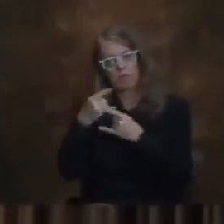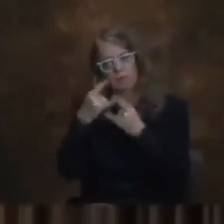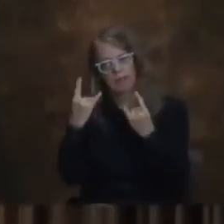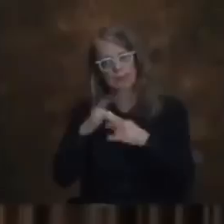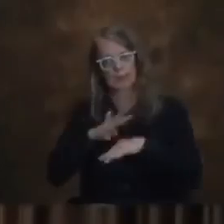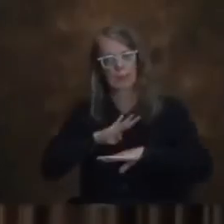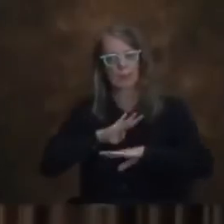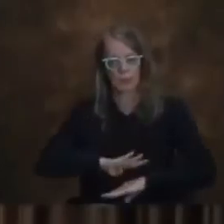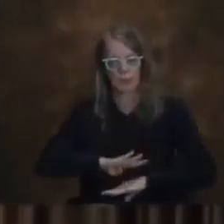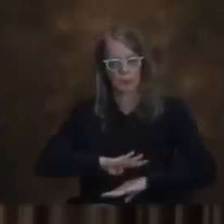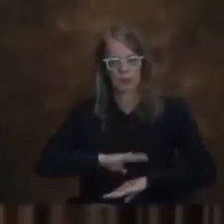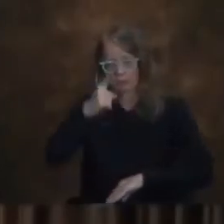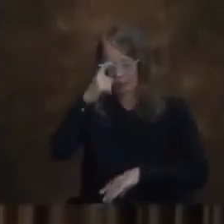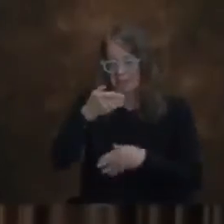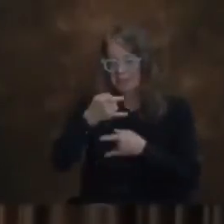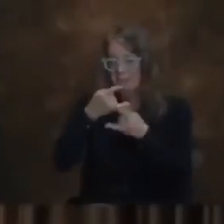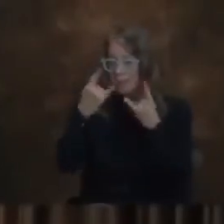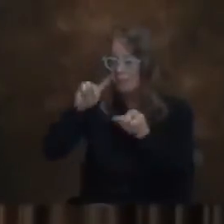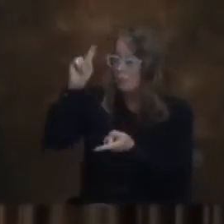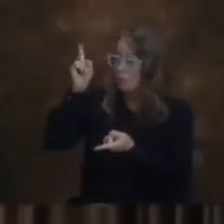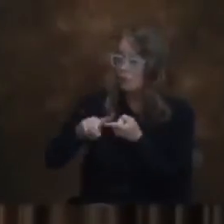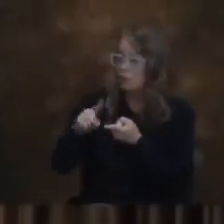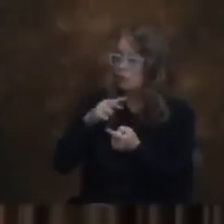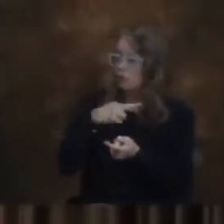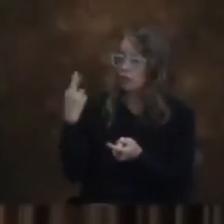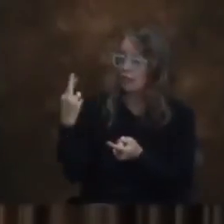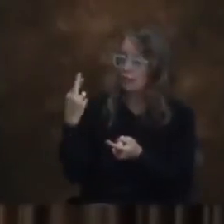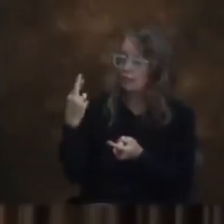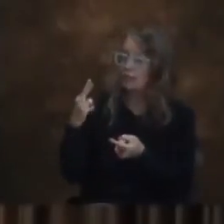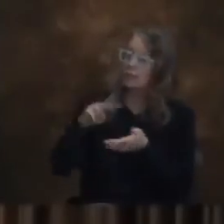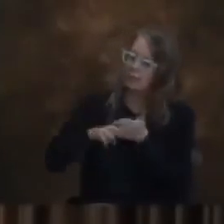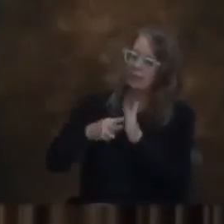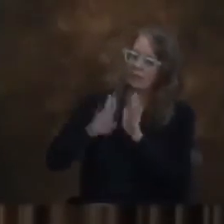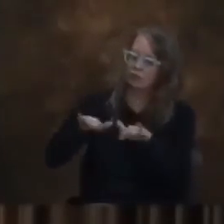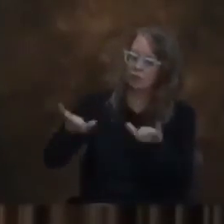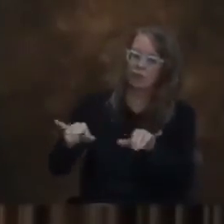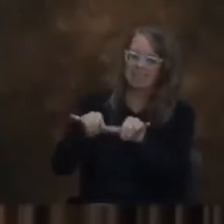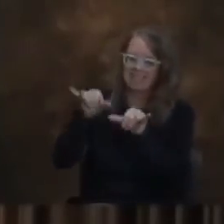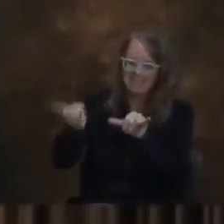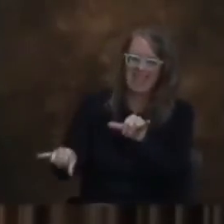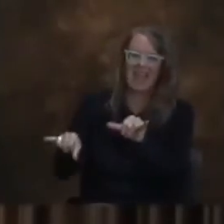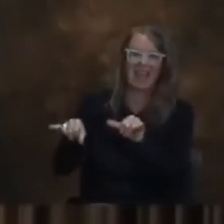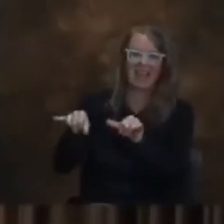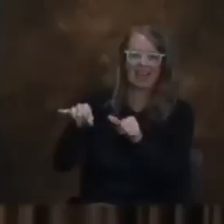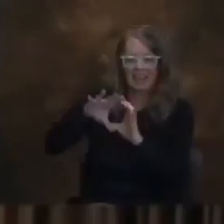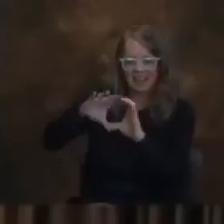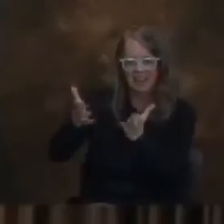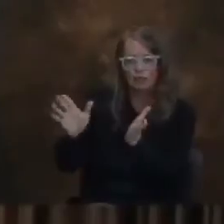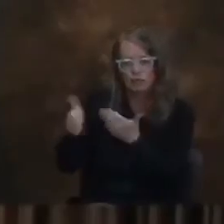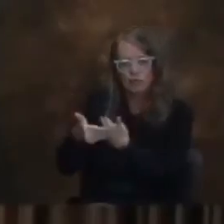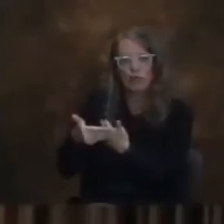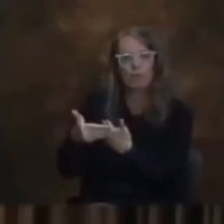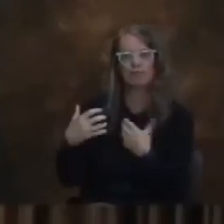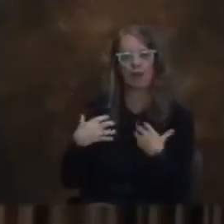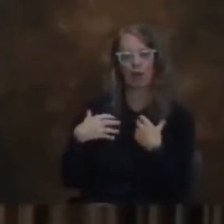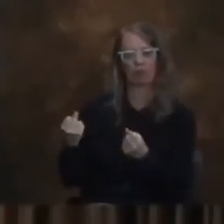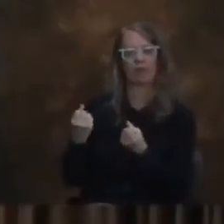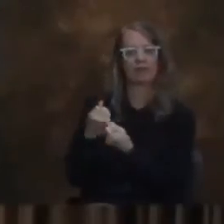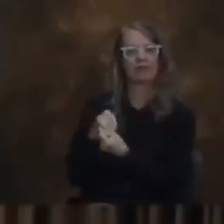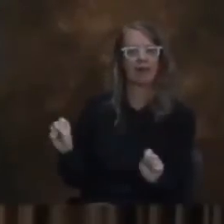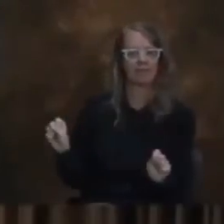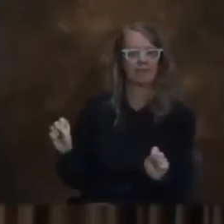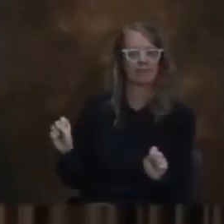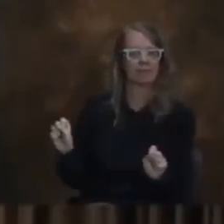reduce el riesgo para que los niños puedan quedarse en un ambiente de aprendizaje que es saludable y